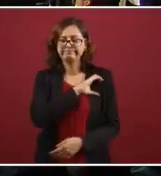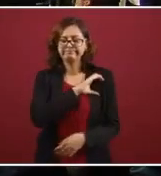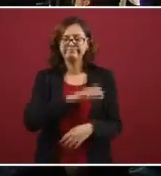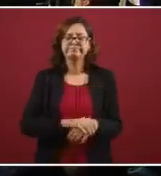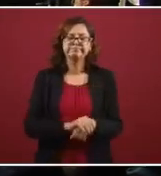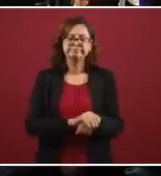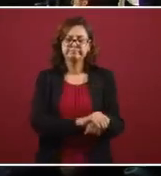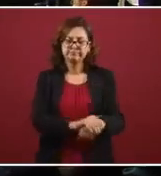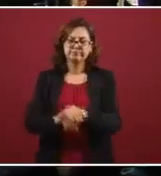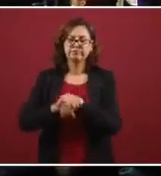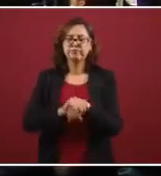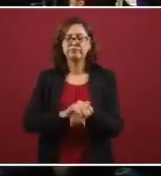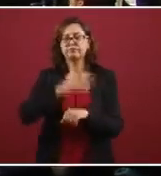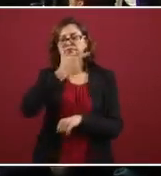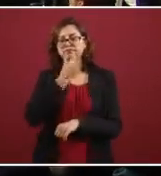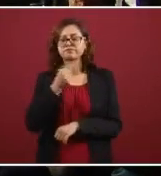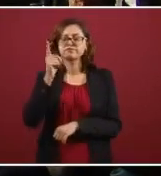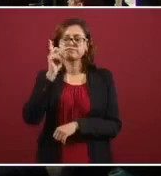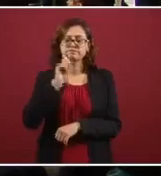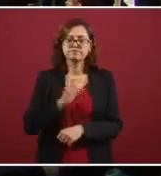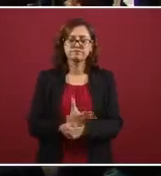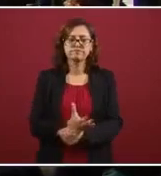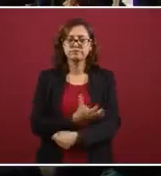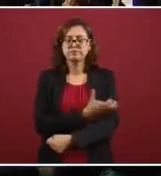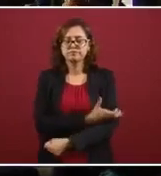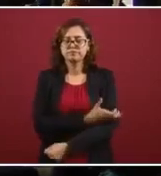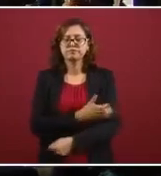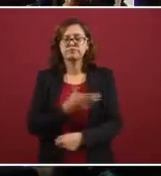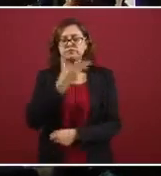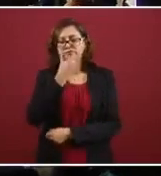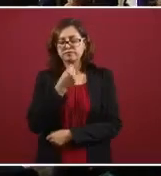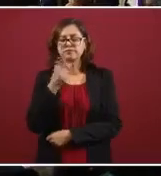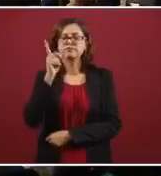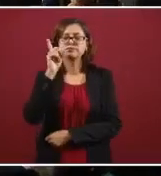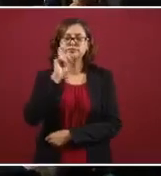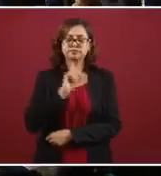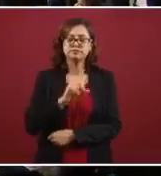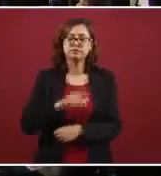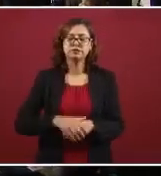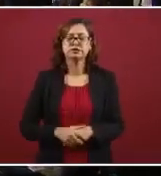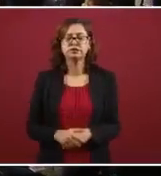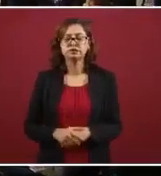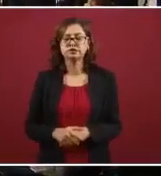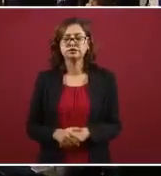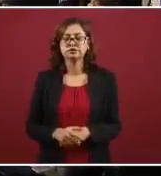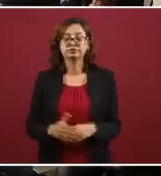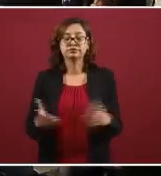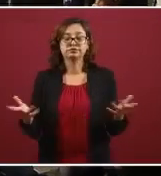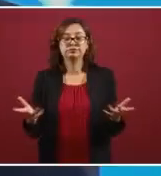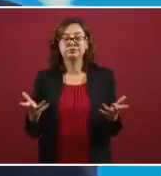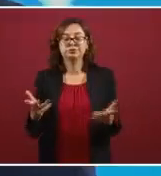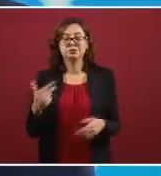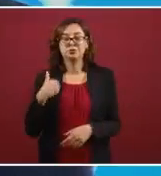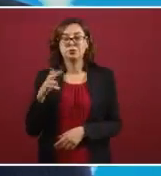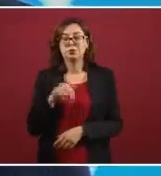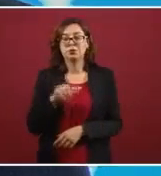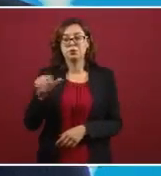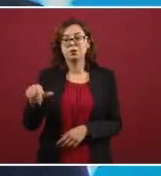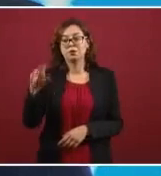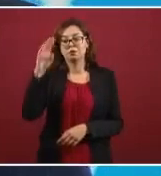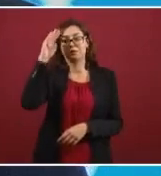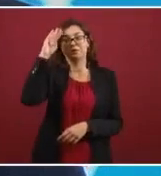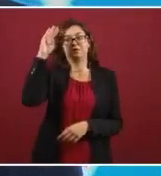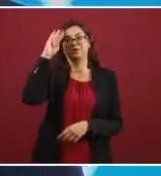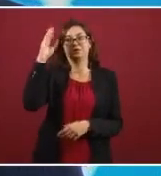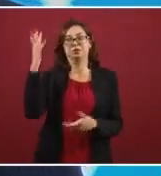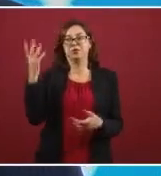queridos amigos y amigas, colegas, compañeros y compañeras, nunca pensé que iba a tener la oportunidad desde